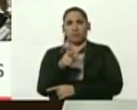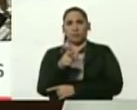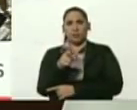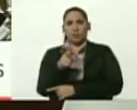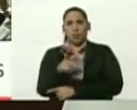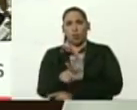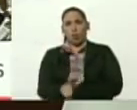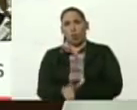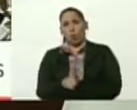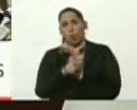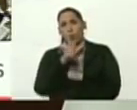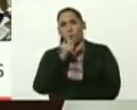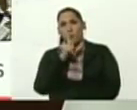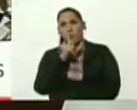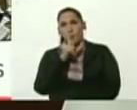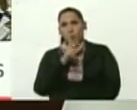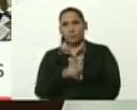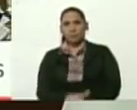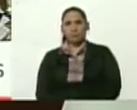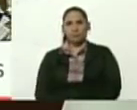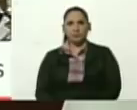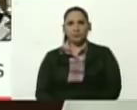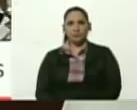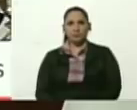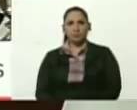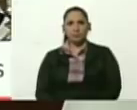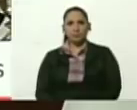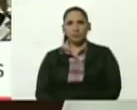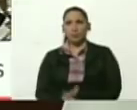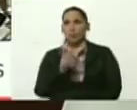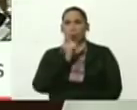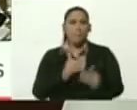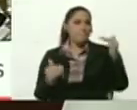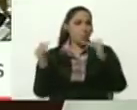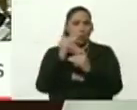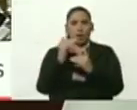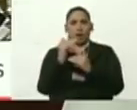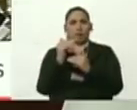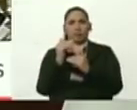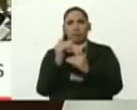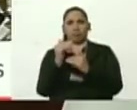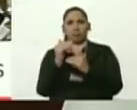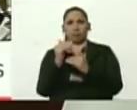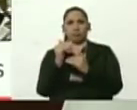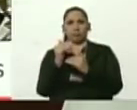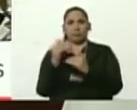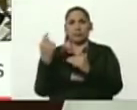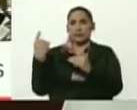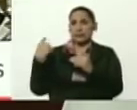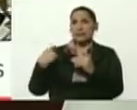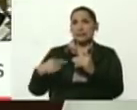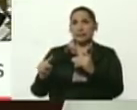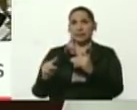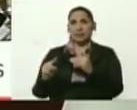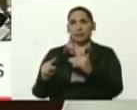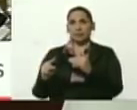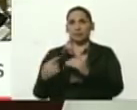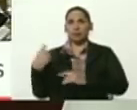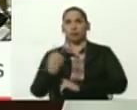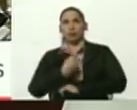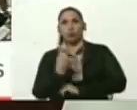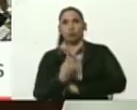brutalmente, repito, inmoral, indecente, que tiene, obviamente, no